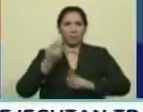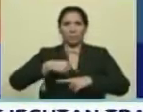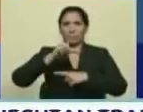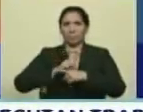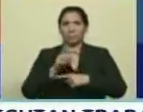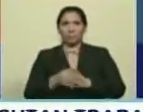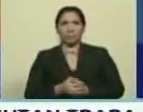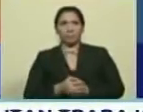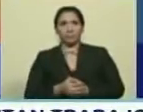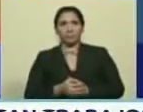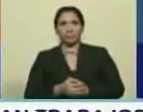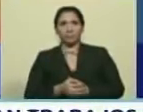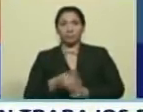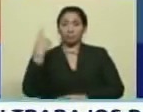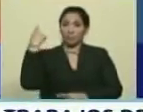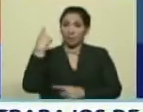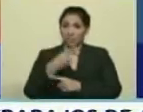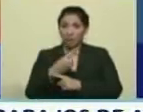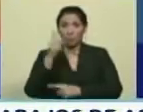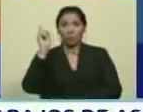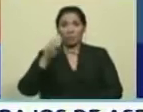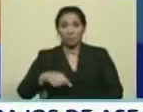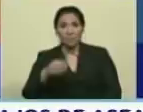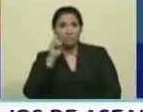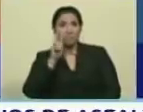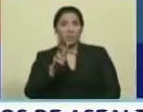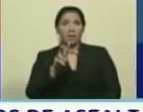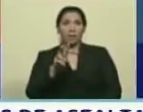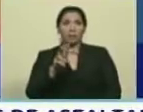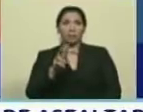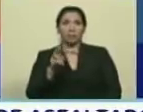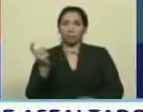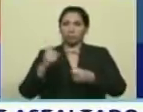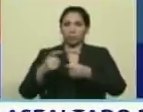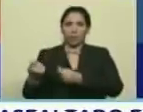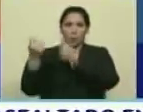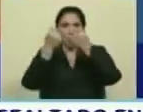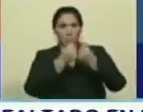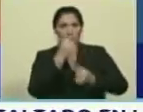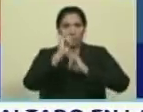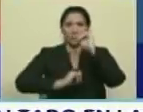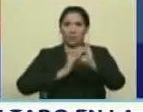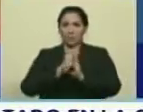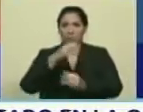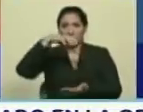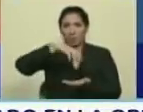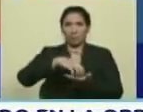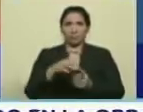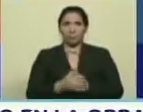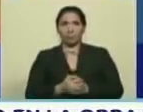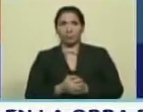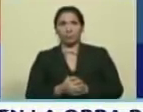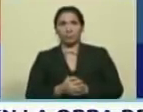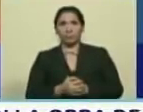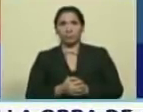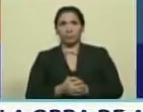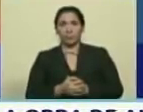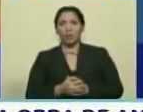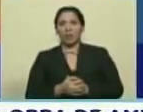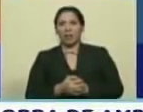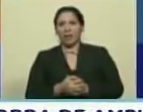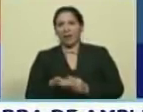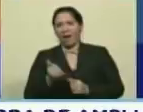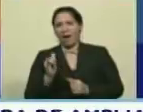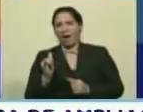Sobre todo, debemos tomar en consideración el adverso entorno económico internacional y regional y el impacto de las injustas medidas